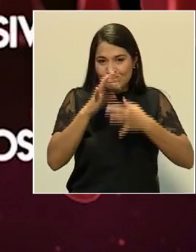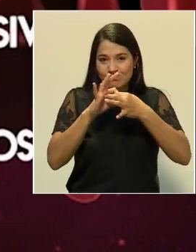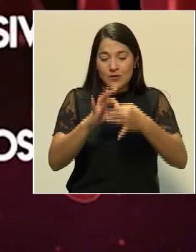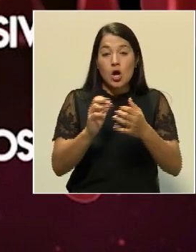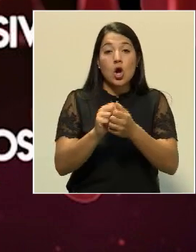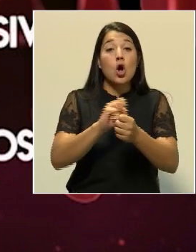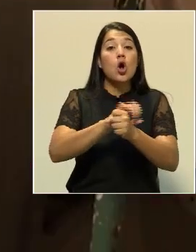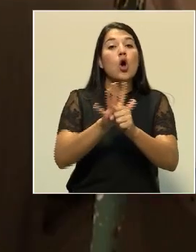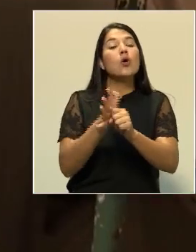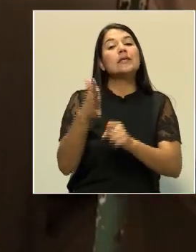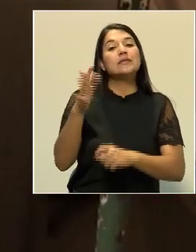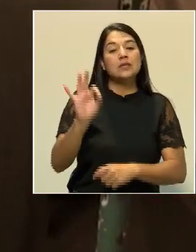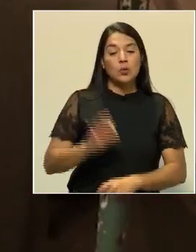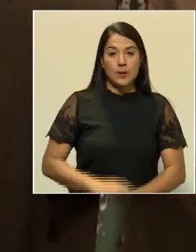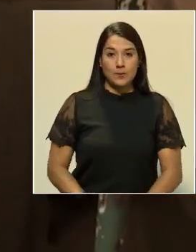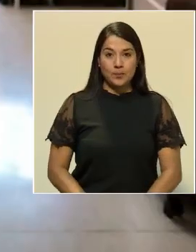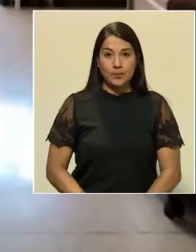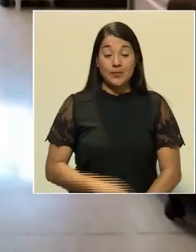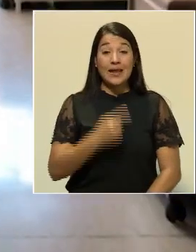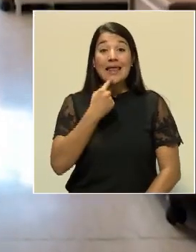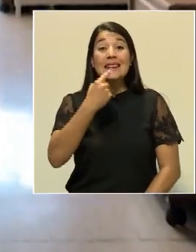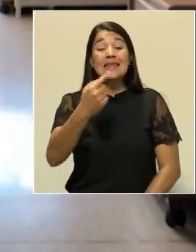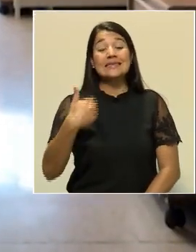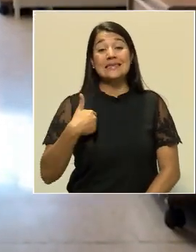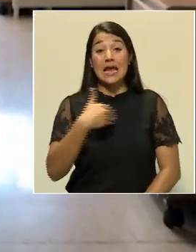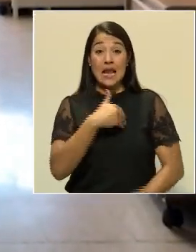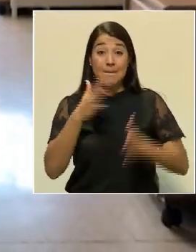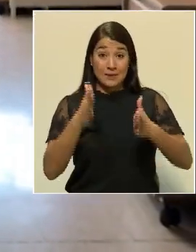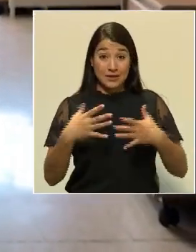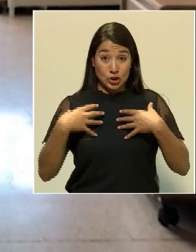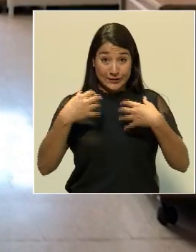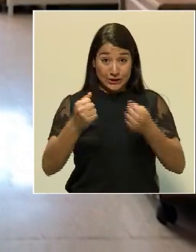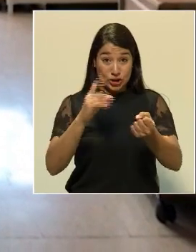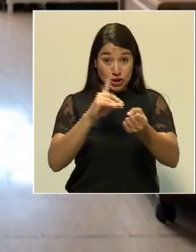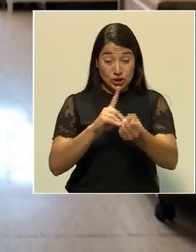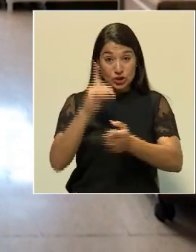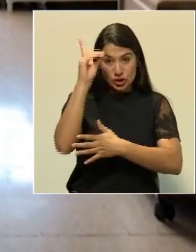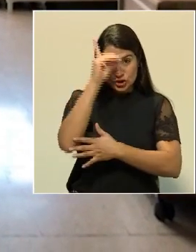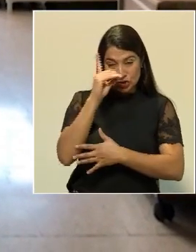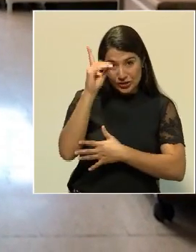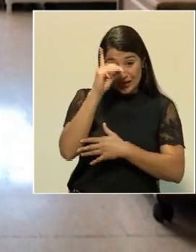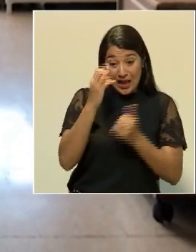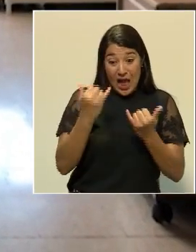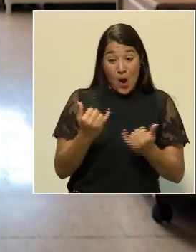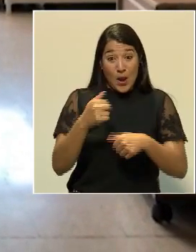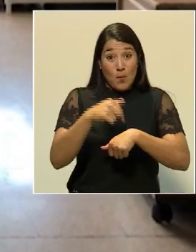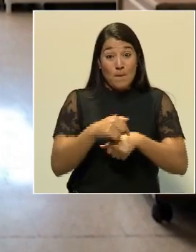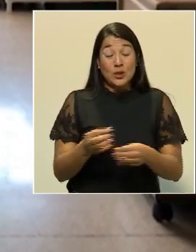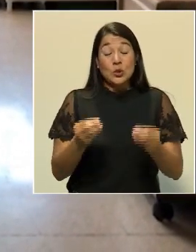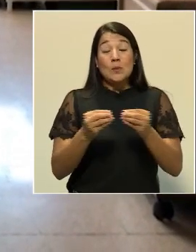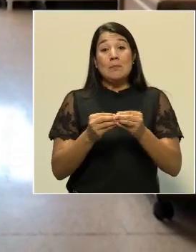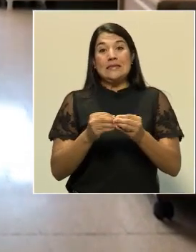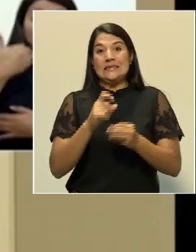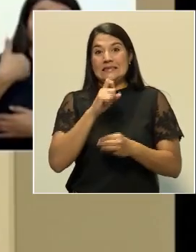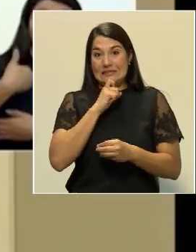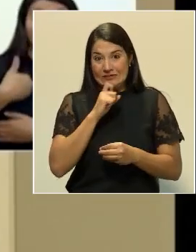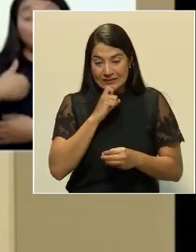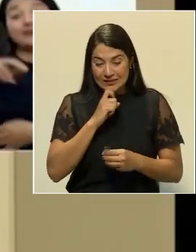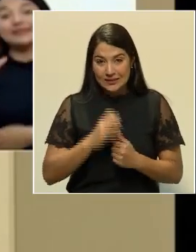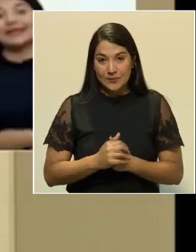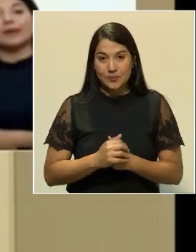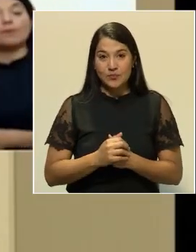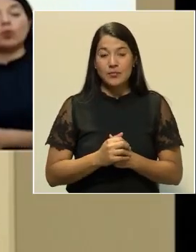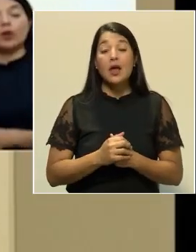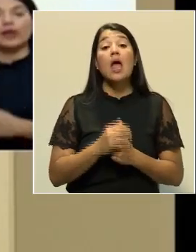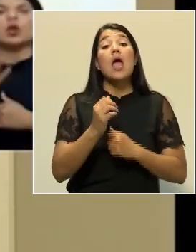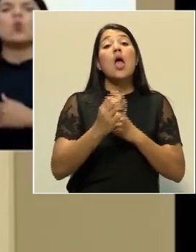la COVID-19. Según el jerarca de salud Daniel Salas, estos son los momentos más críticos de la pandemia. El